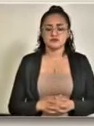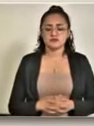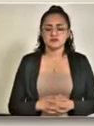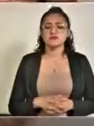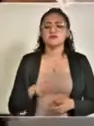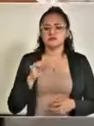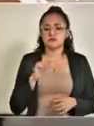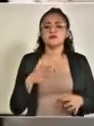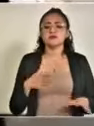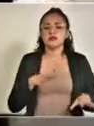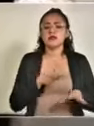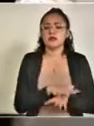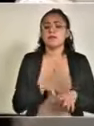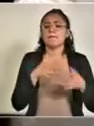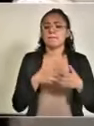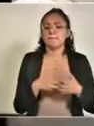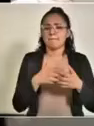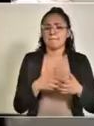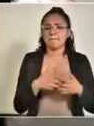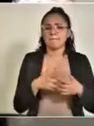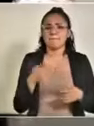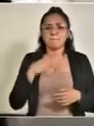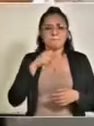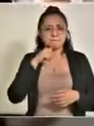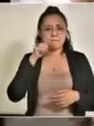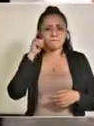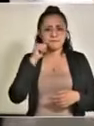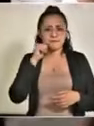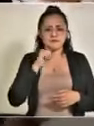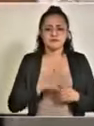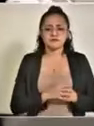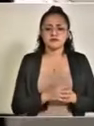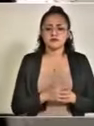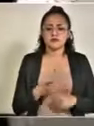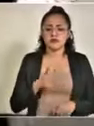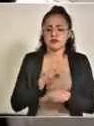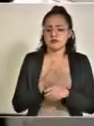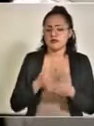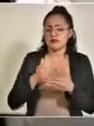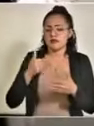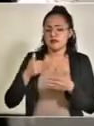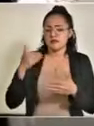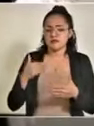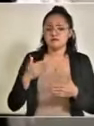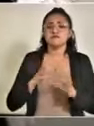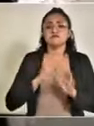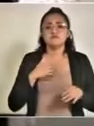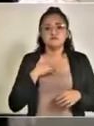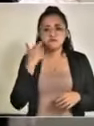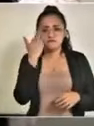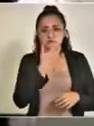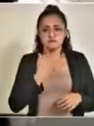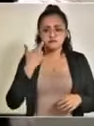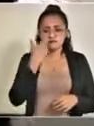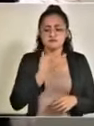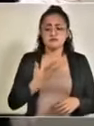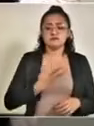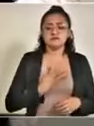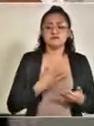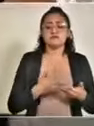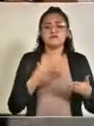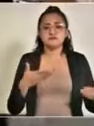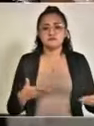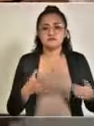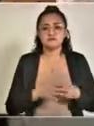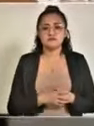Sí hubo un cambio de empresa, pero ayer, y bueno, los días anteriores estamos haciendo revisión y tenemos